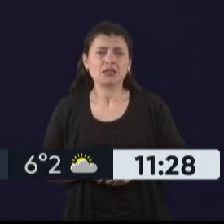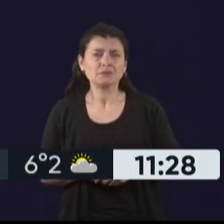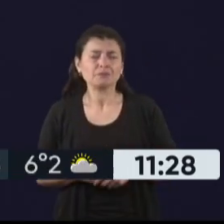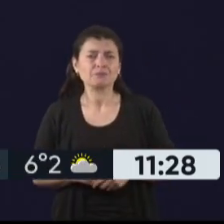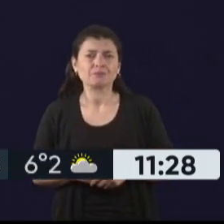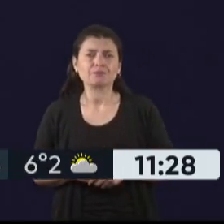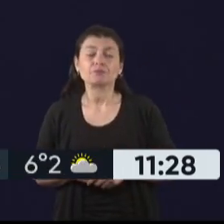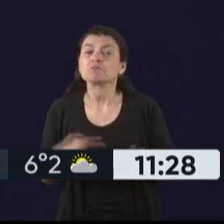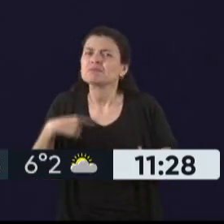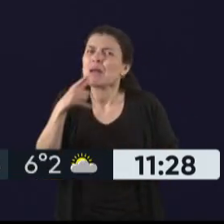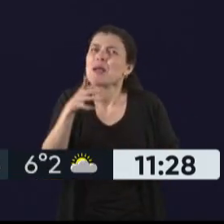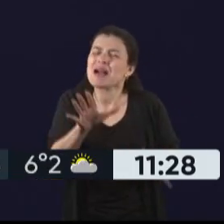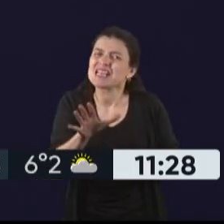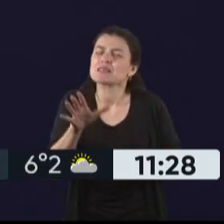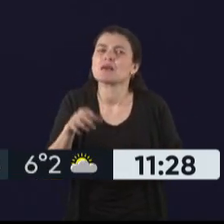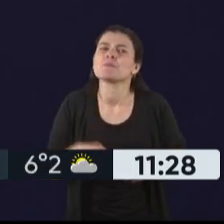si